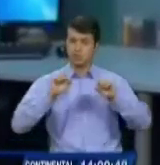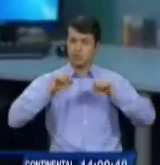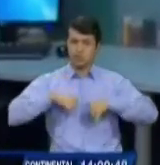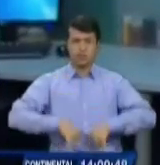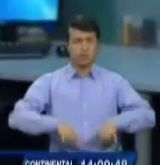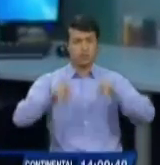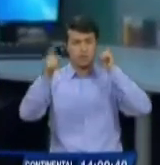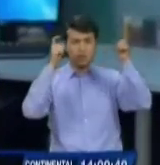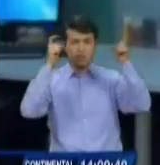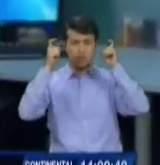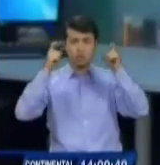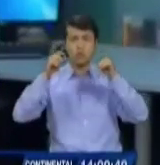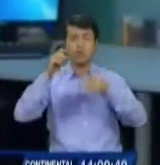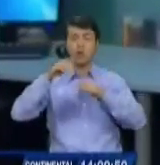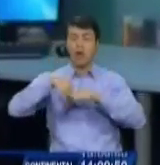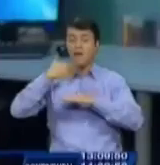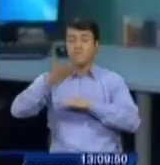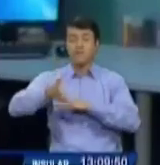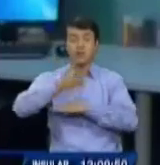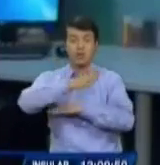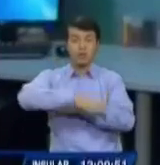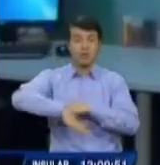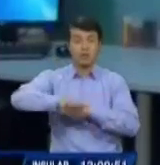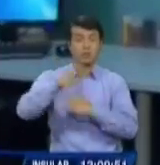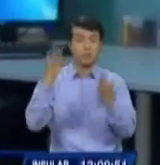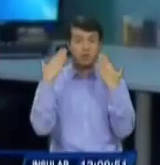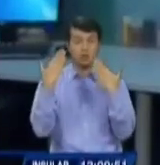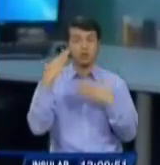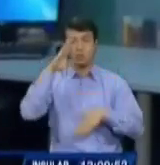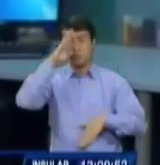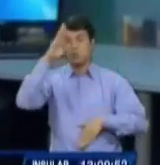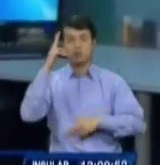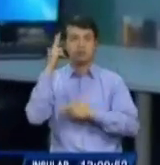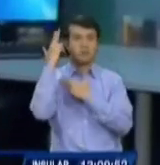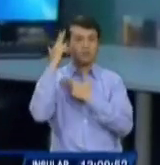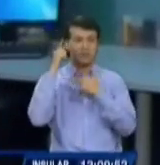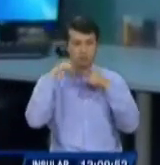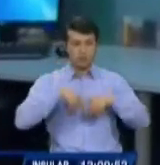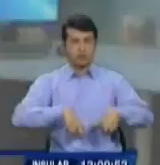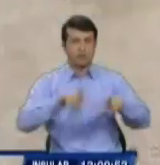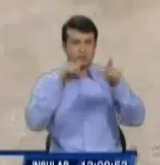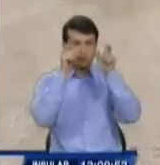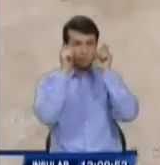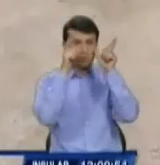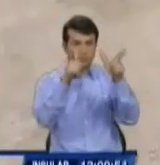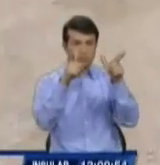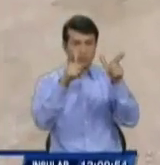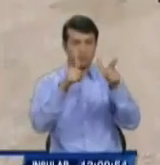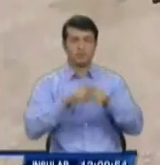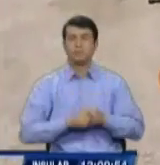de control en la periferia de Guayaquil con el respaldo de policía y fuerzas armadas.